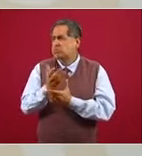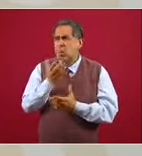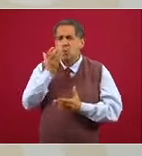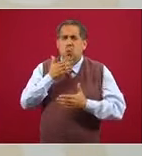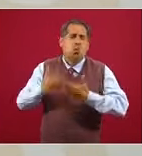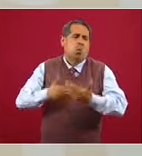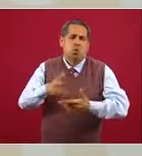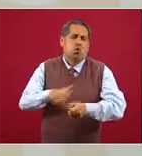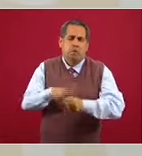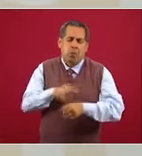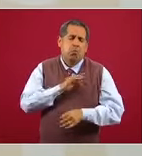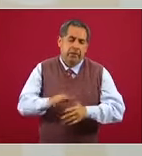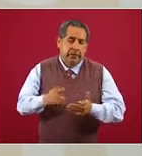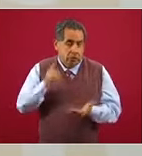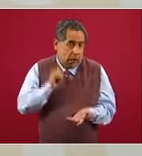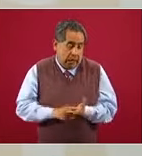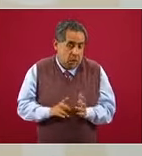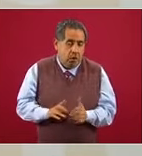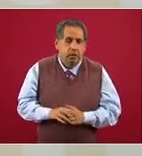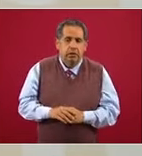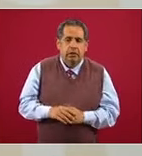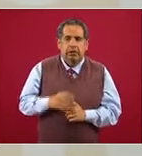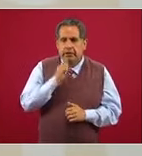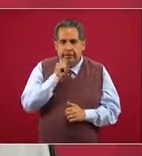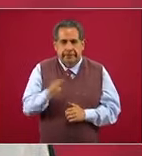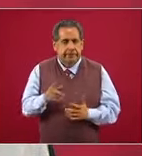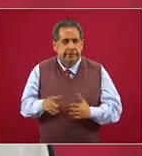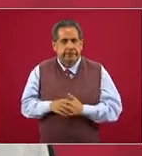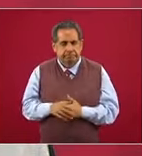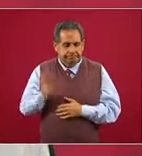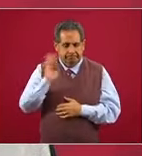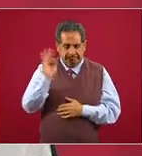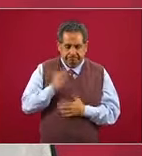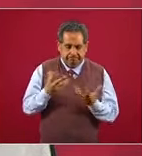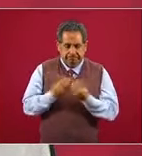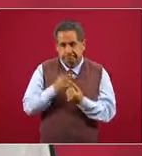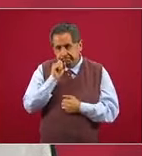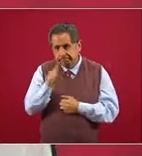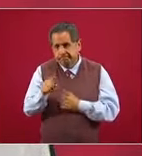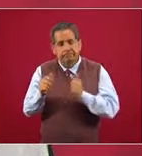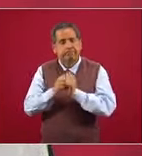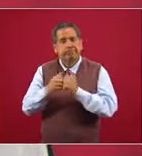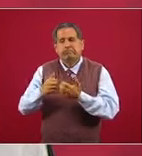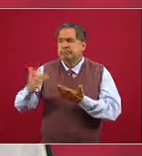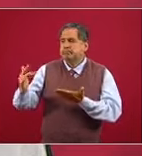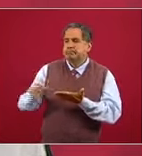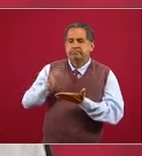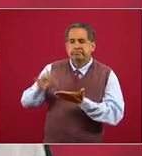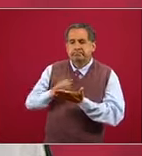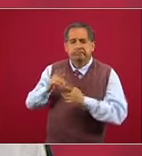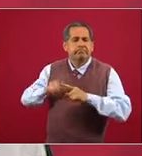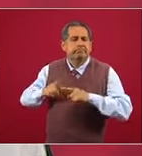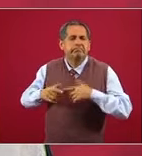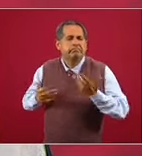habituales, ¿no? Esto también, si va de la mano con el apoyo